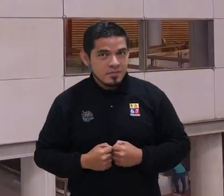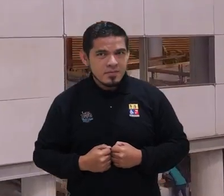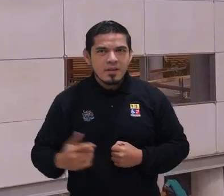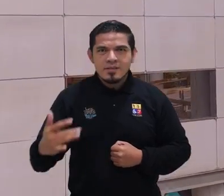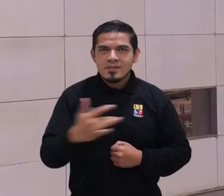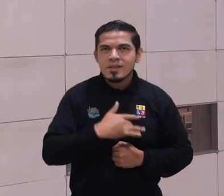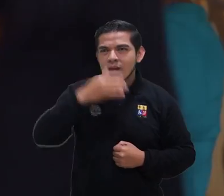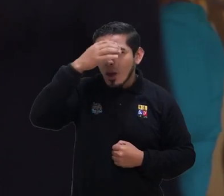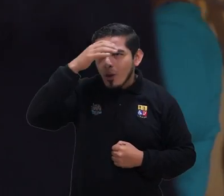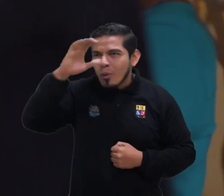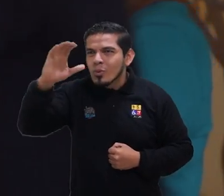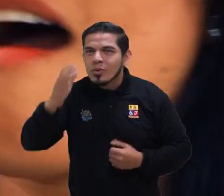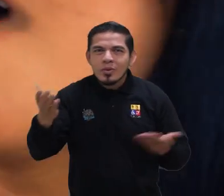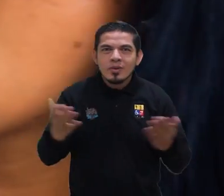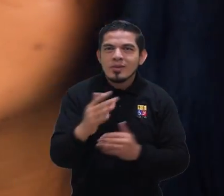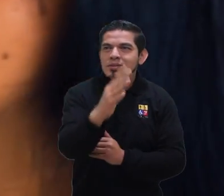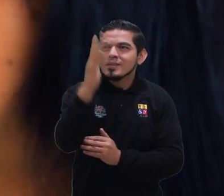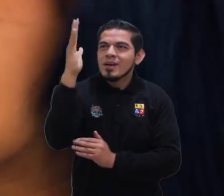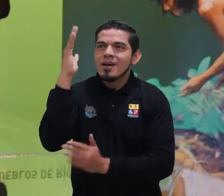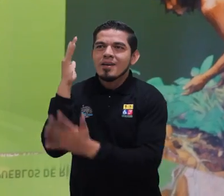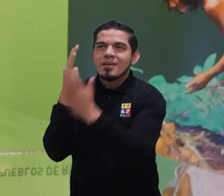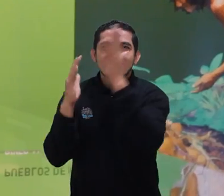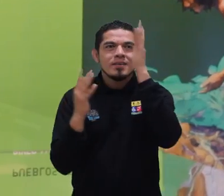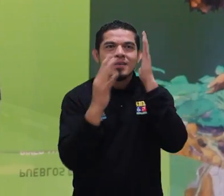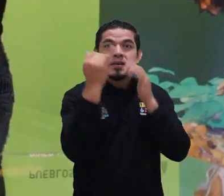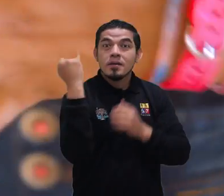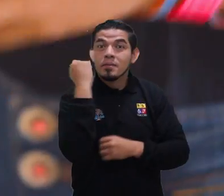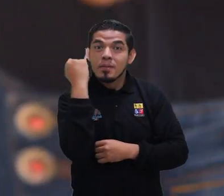Siente la cultura en nuestra selva.